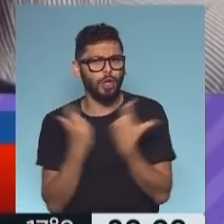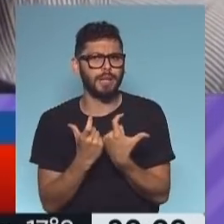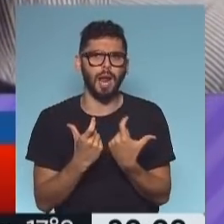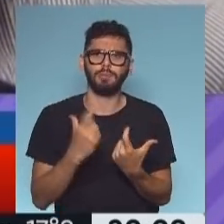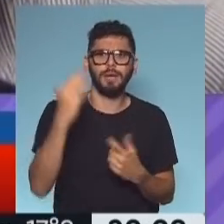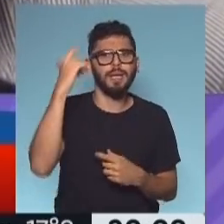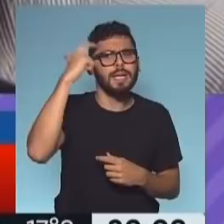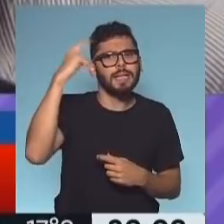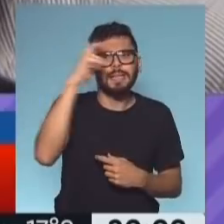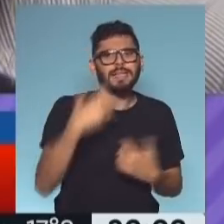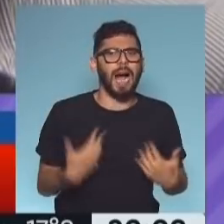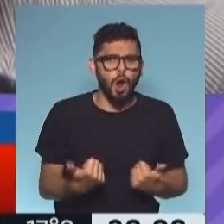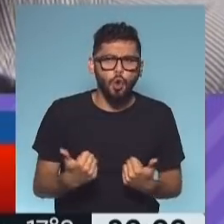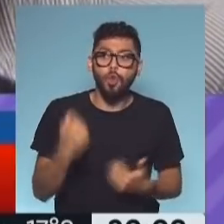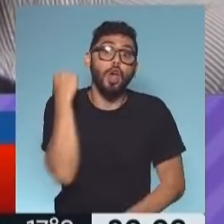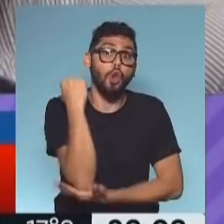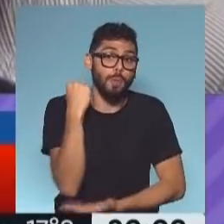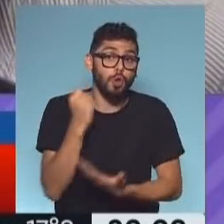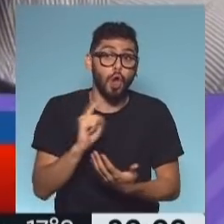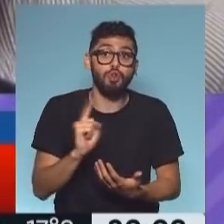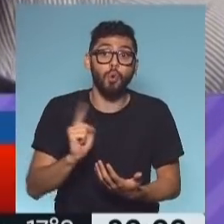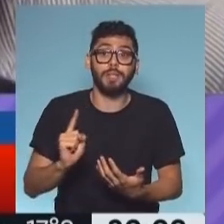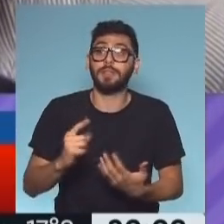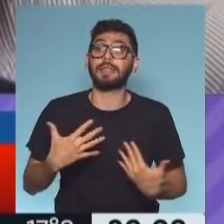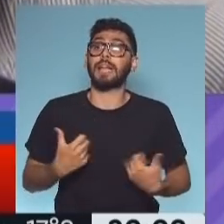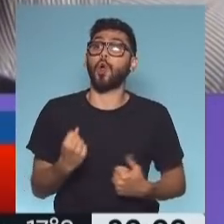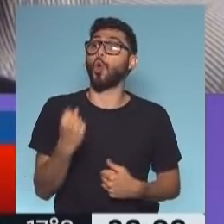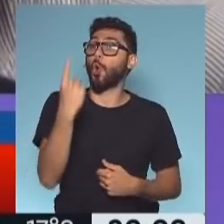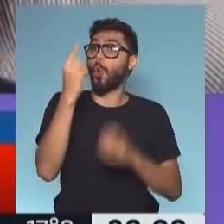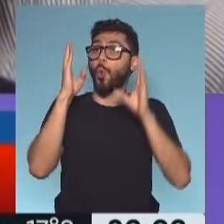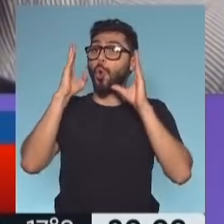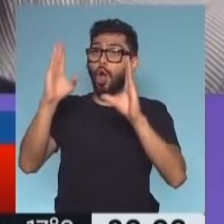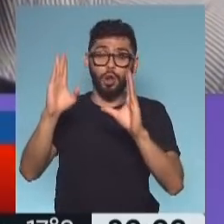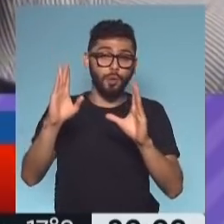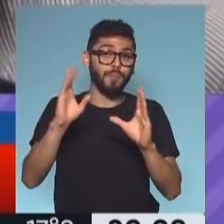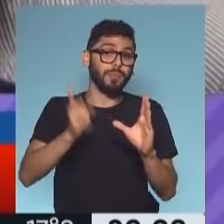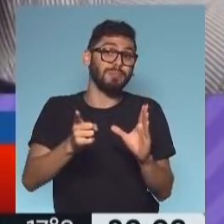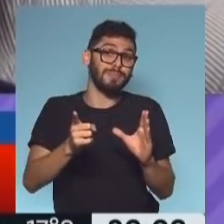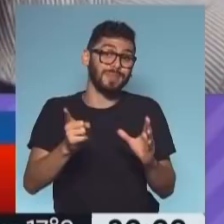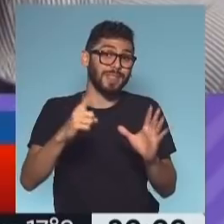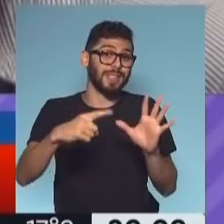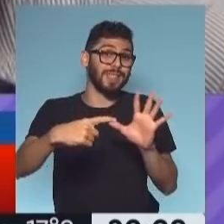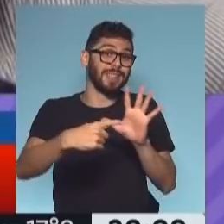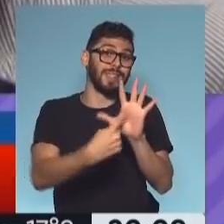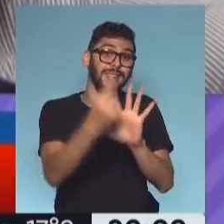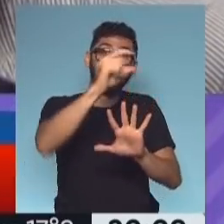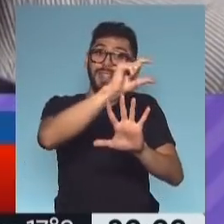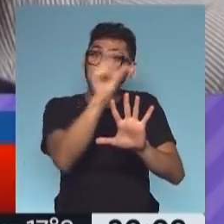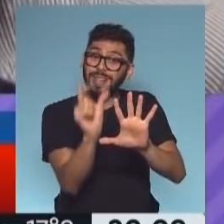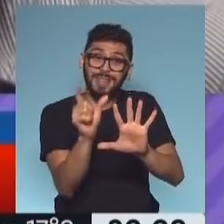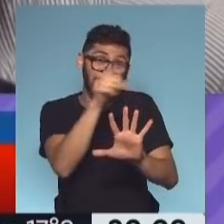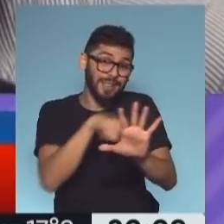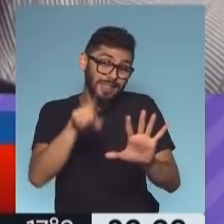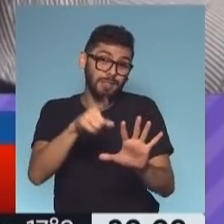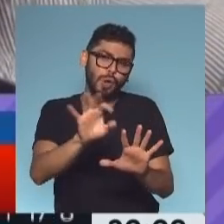que necesitamos un resguardo que no se puede resolver solamente desde el ámbito de la salud y que incluso en un área tan compleja como el área metropolitana, donde todos